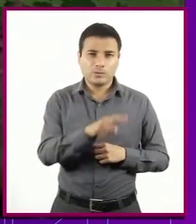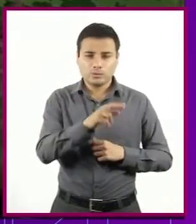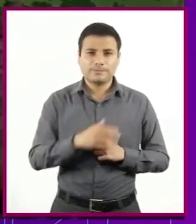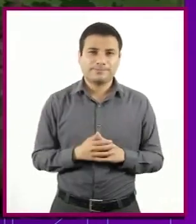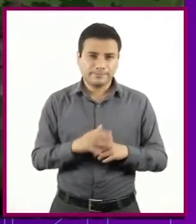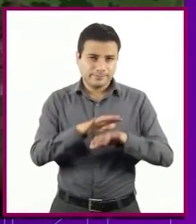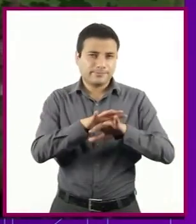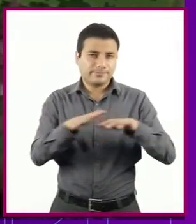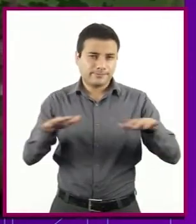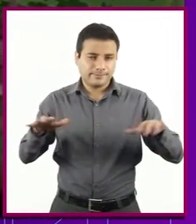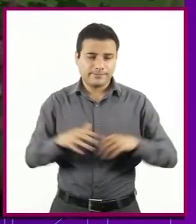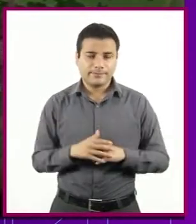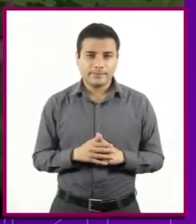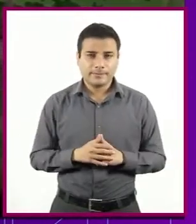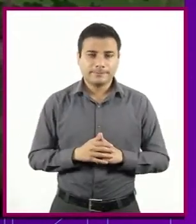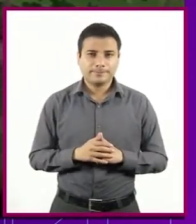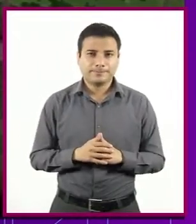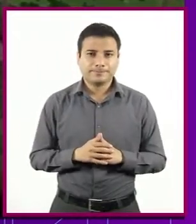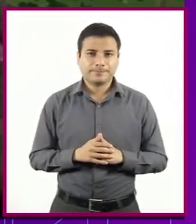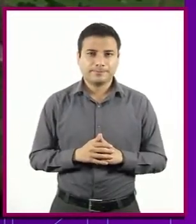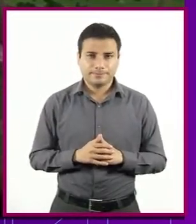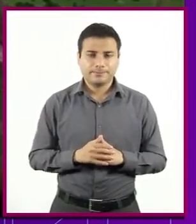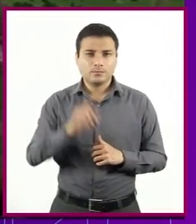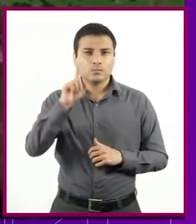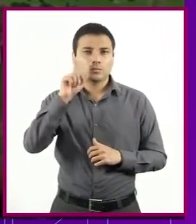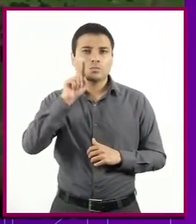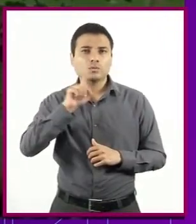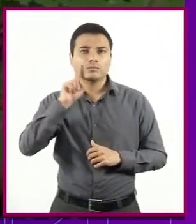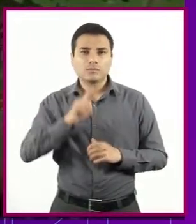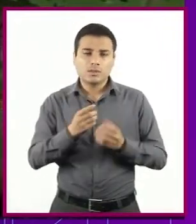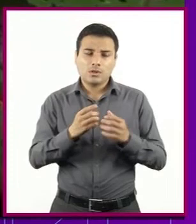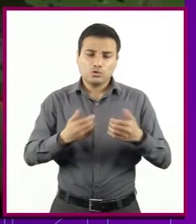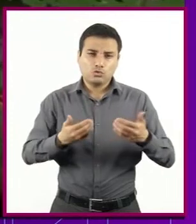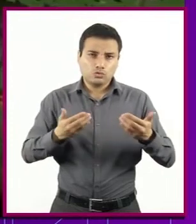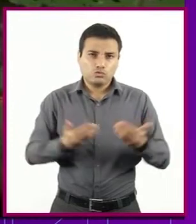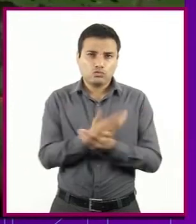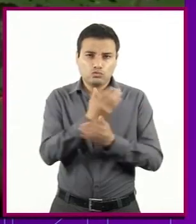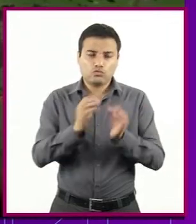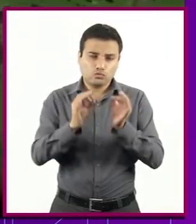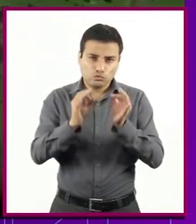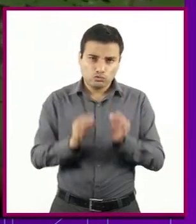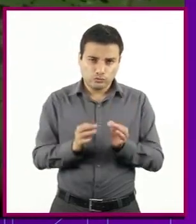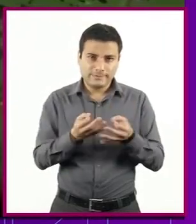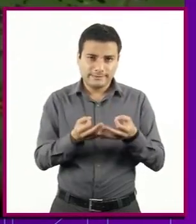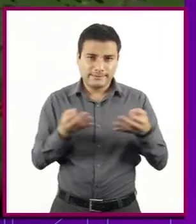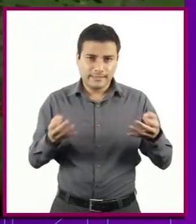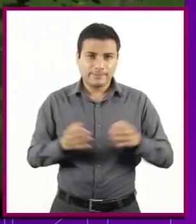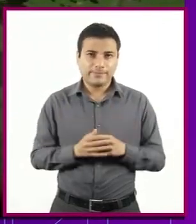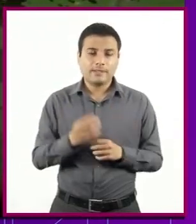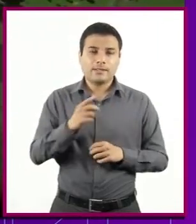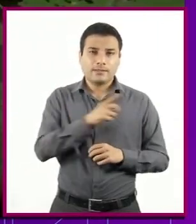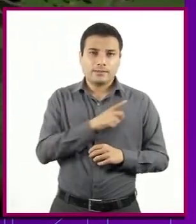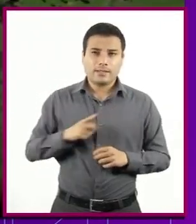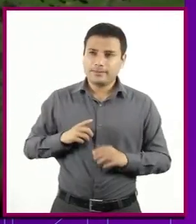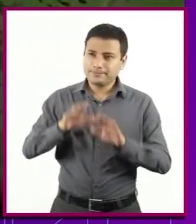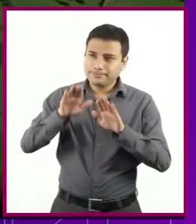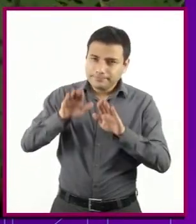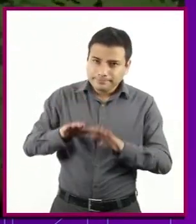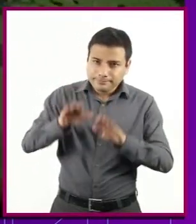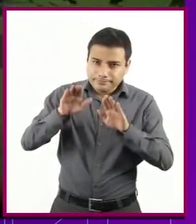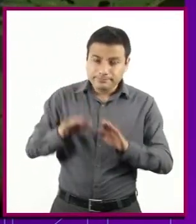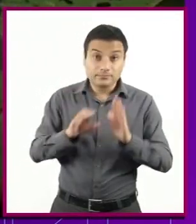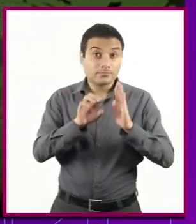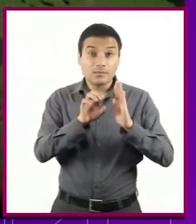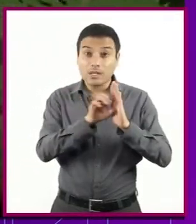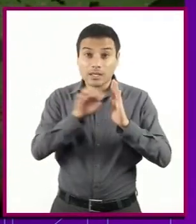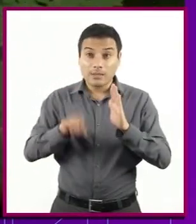en el agua terrestre. Dispensadora que nace de la tierra y que debe venerarse para que no provoque con su furia